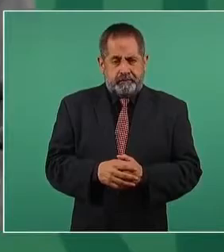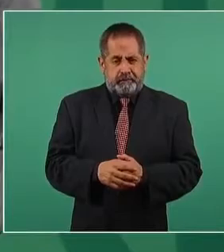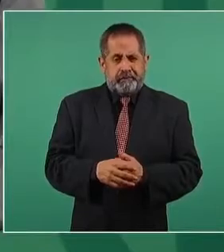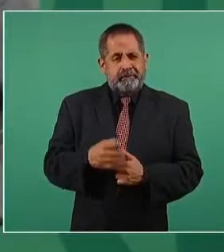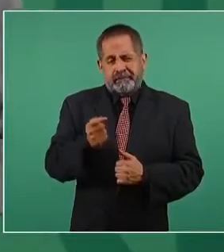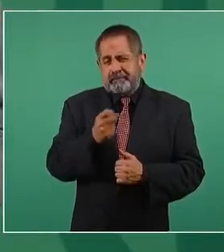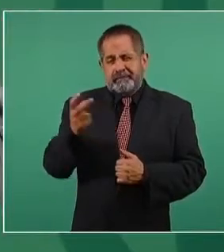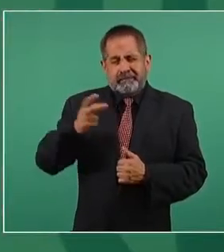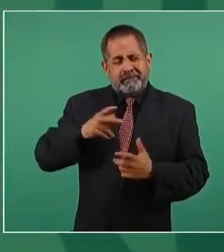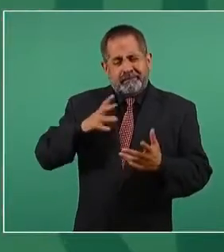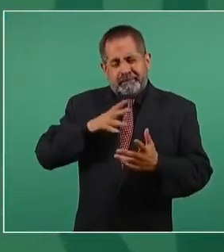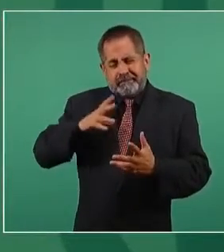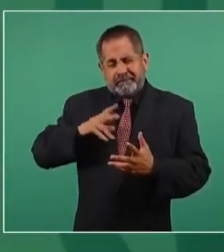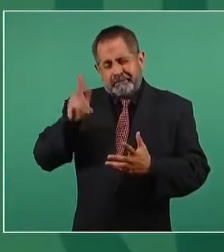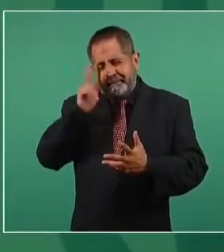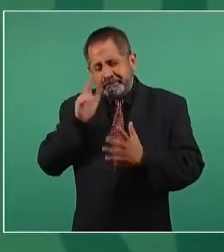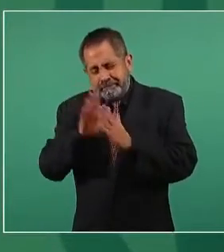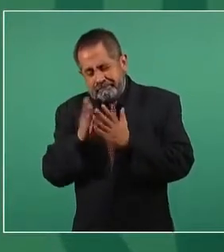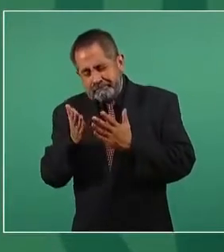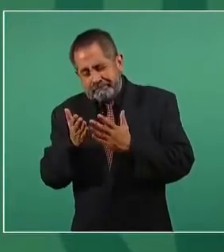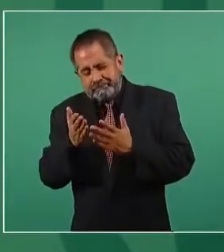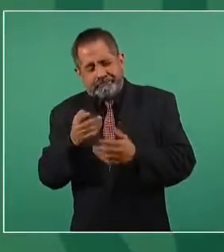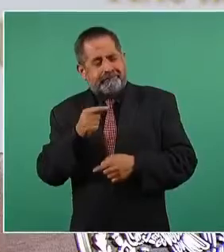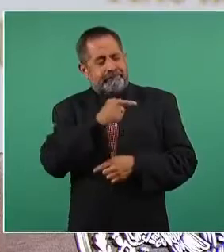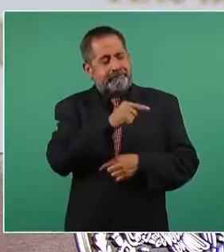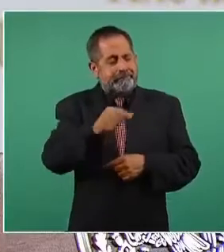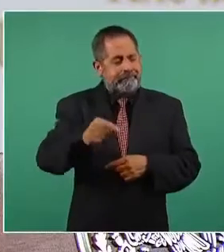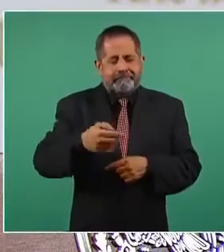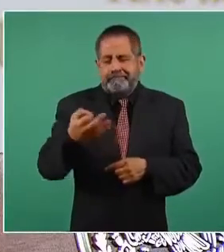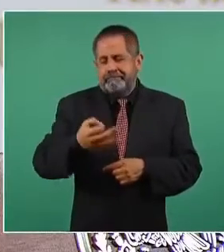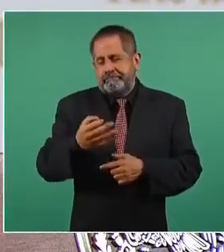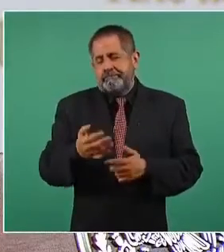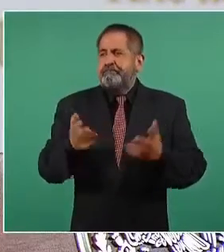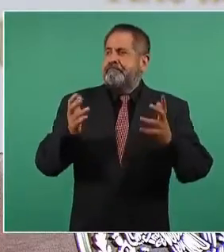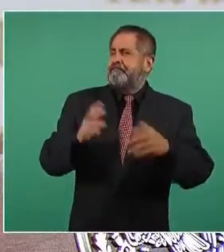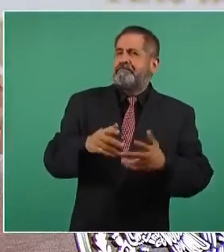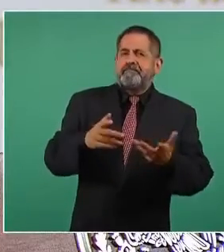prueba suficiente, bueno, es hasta